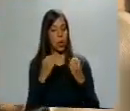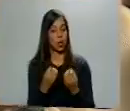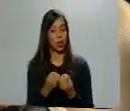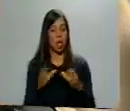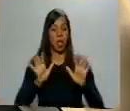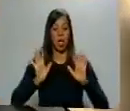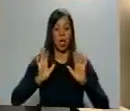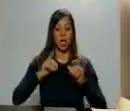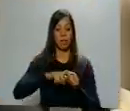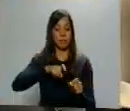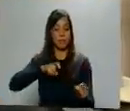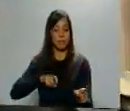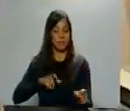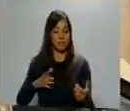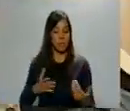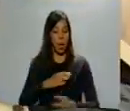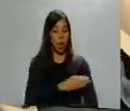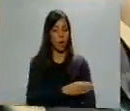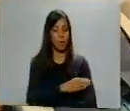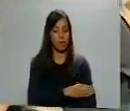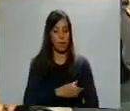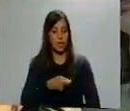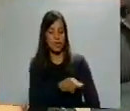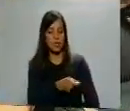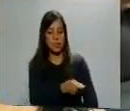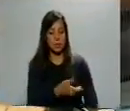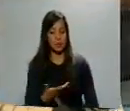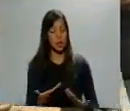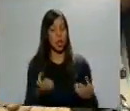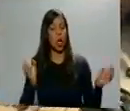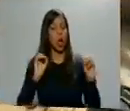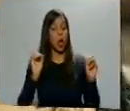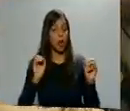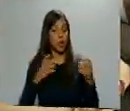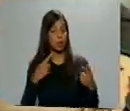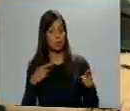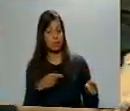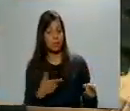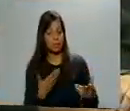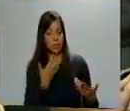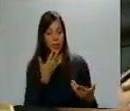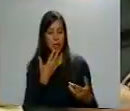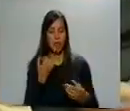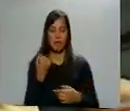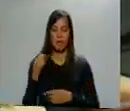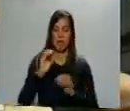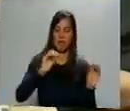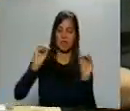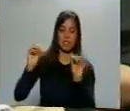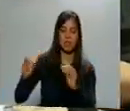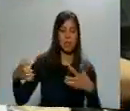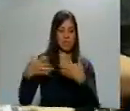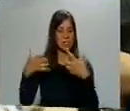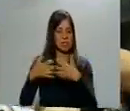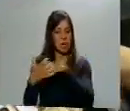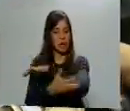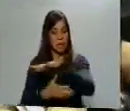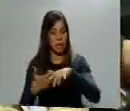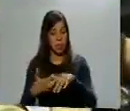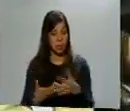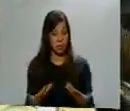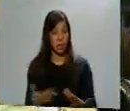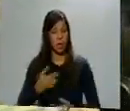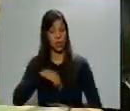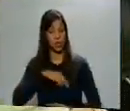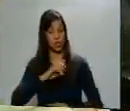han boicoteado o a los que han llamado al rechazo a unas elecciones convocadas aquí por un poder